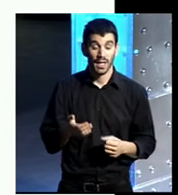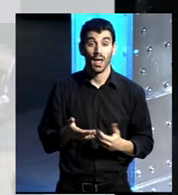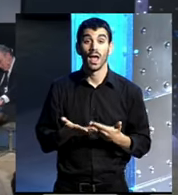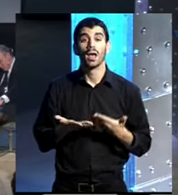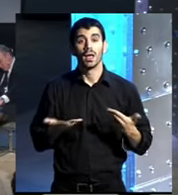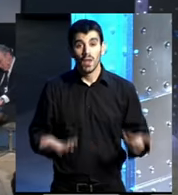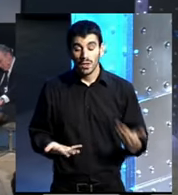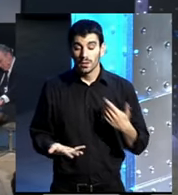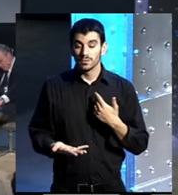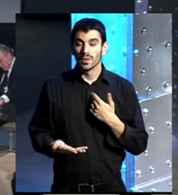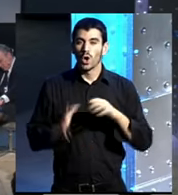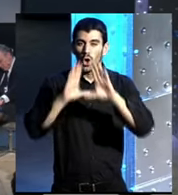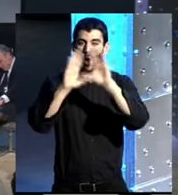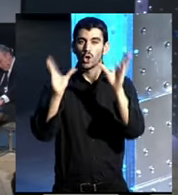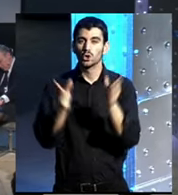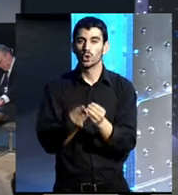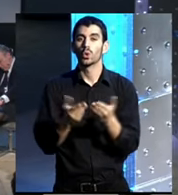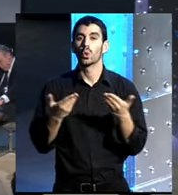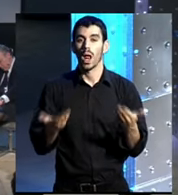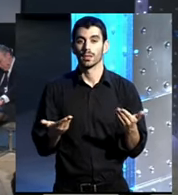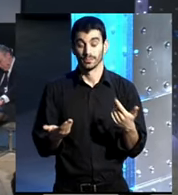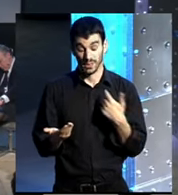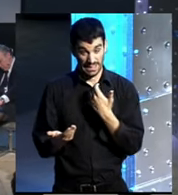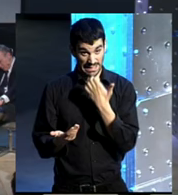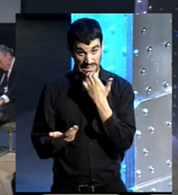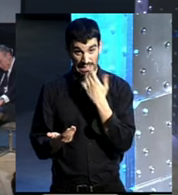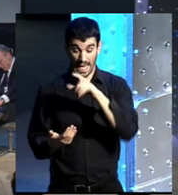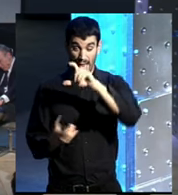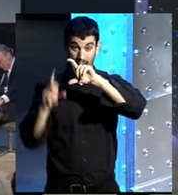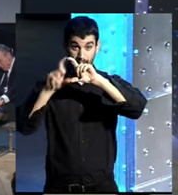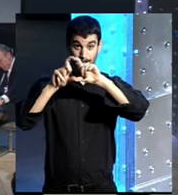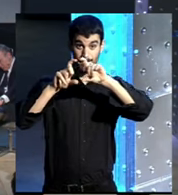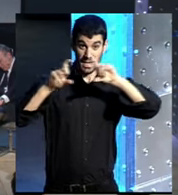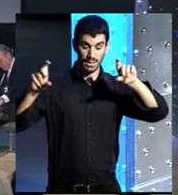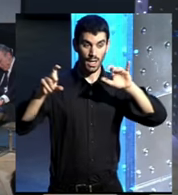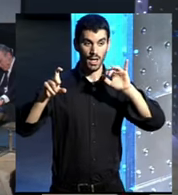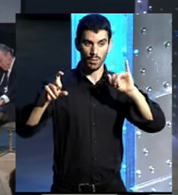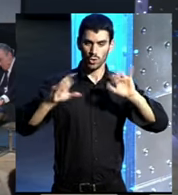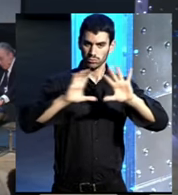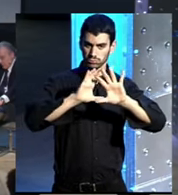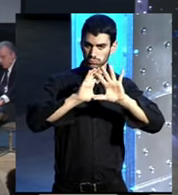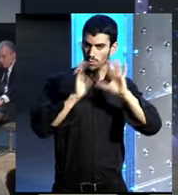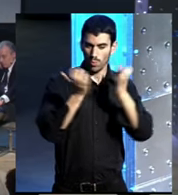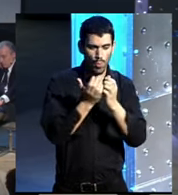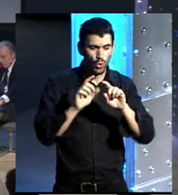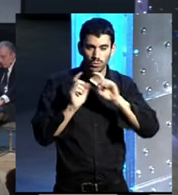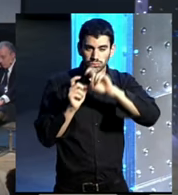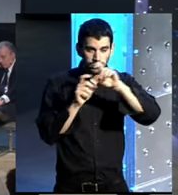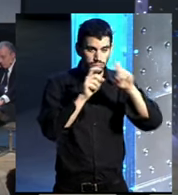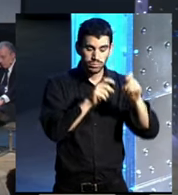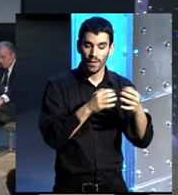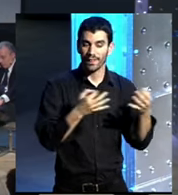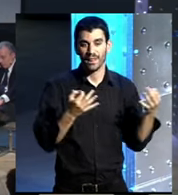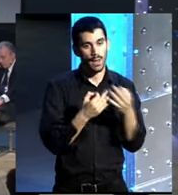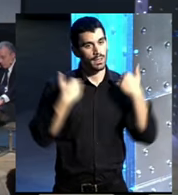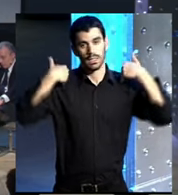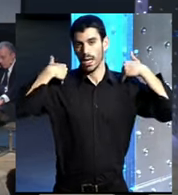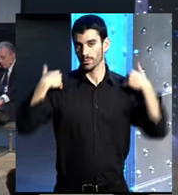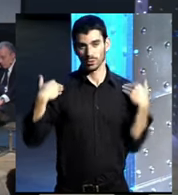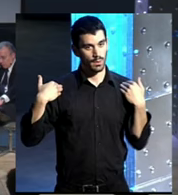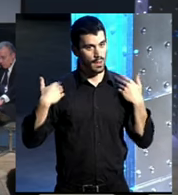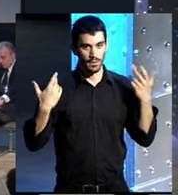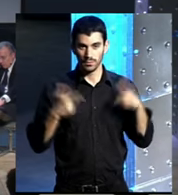no? Pues que las empresas globalizadas tienen un rol en el desarrollo y es más, tienen una responsabilidad de ser parte de la